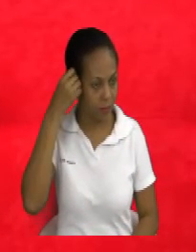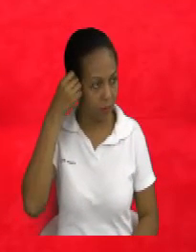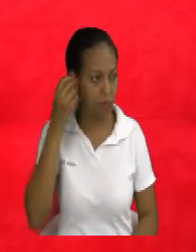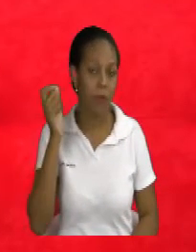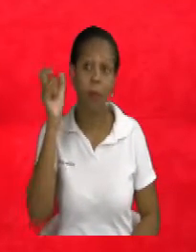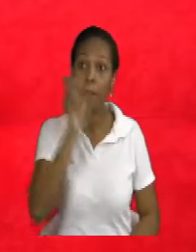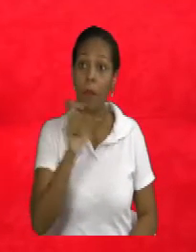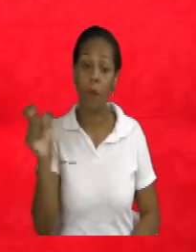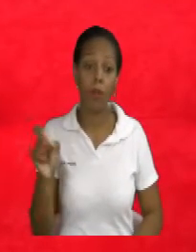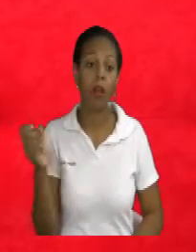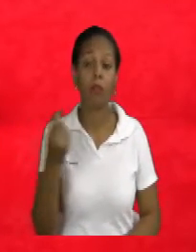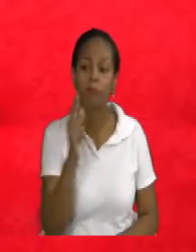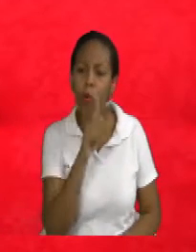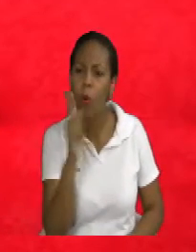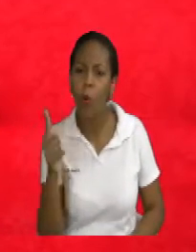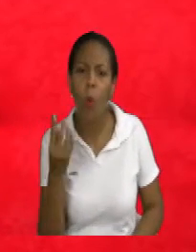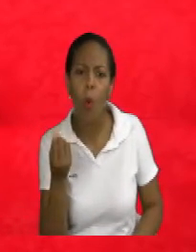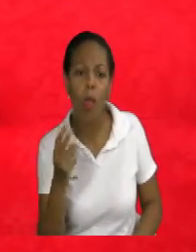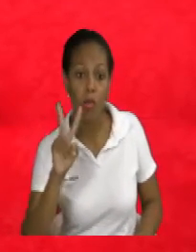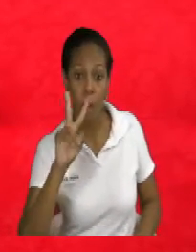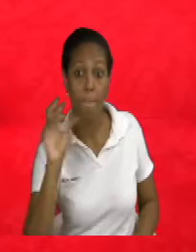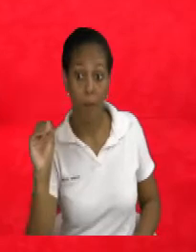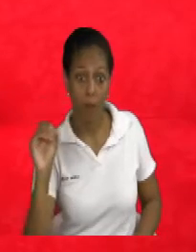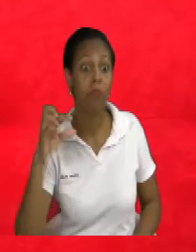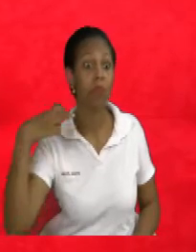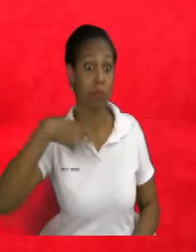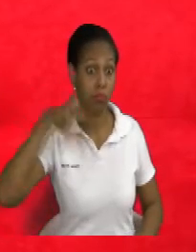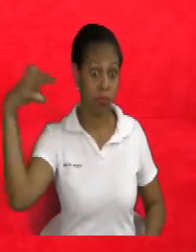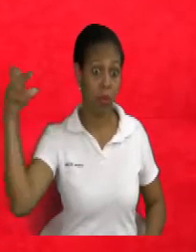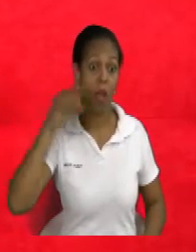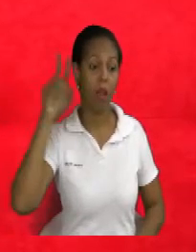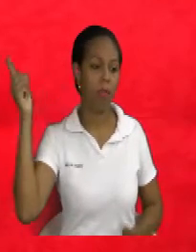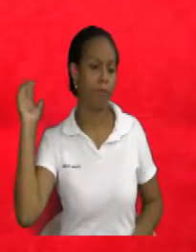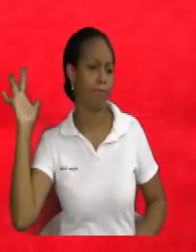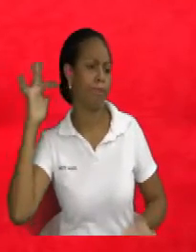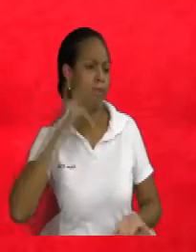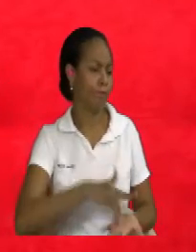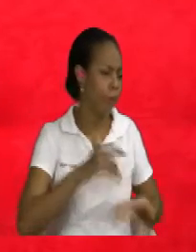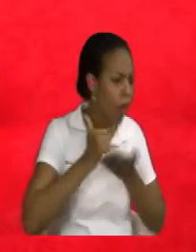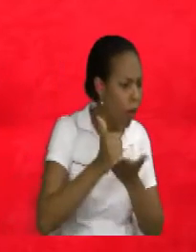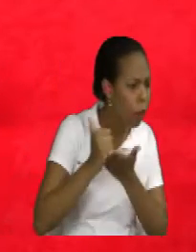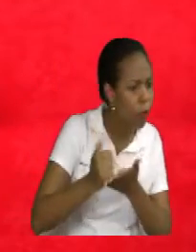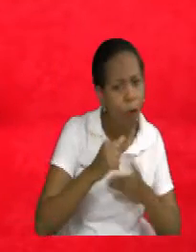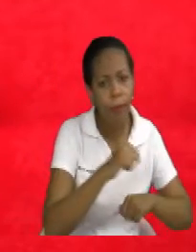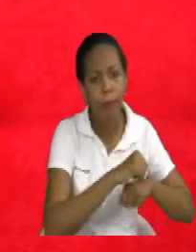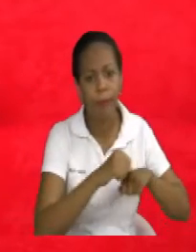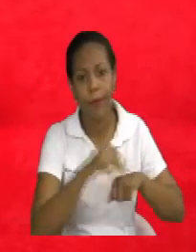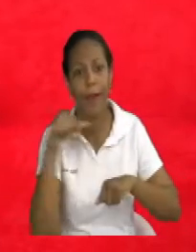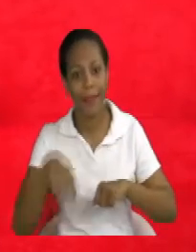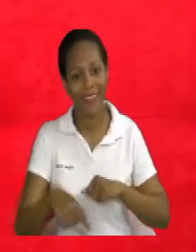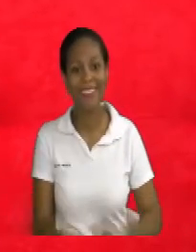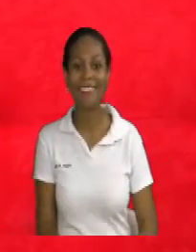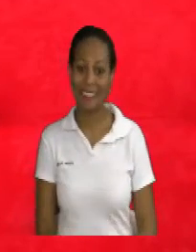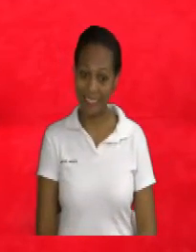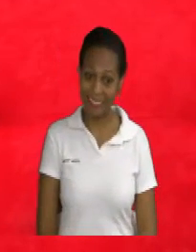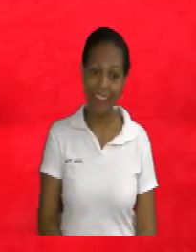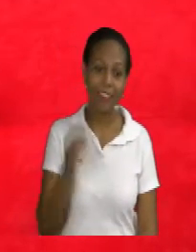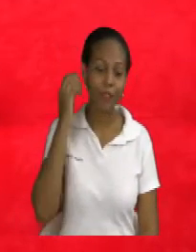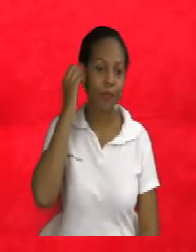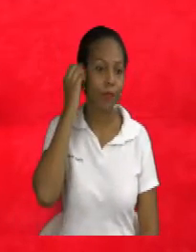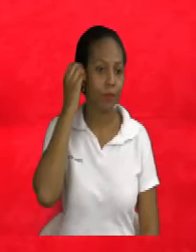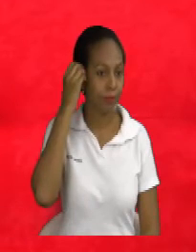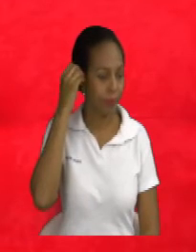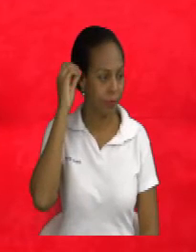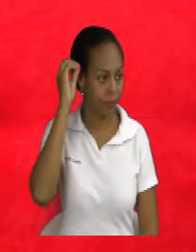en su época de vacaciones a prestar sus servicios absolutamente gratuitos acá en esta ciudad. Así que esta campaña está dirigida